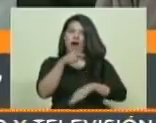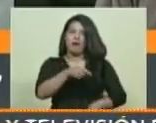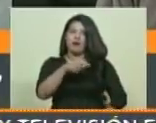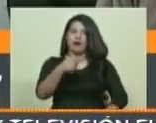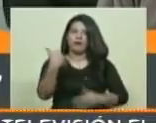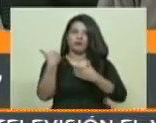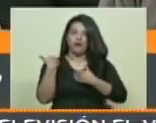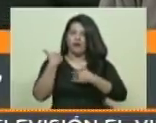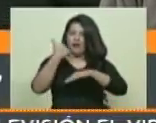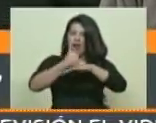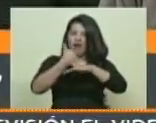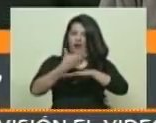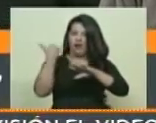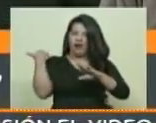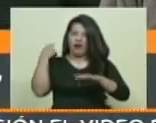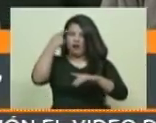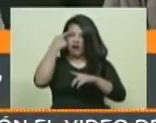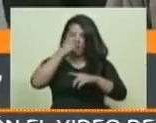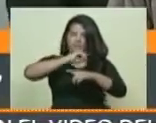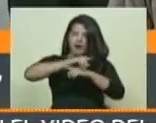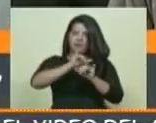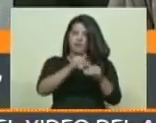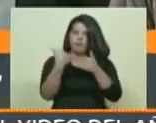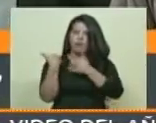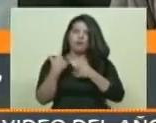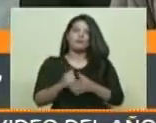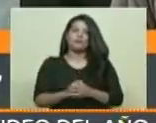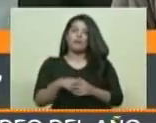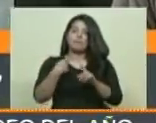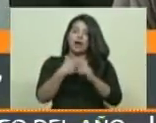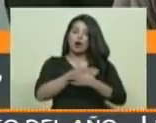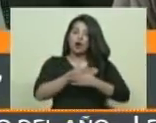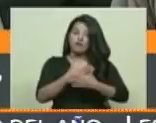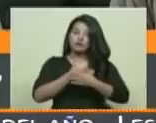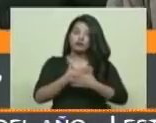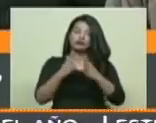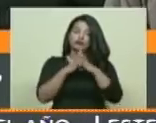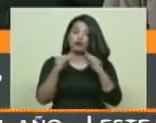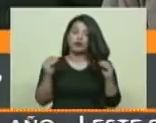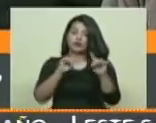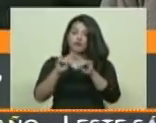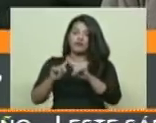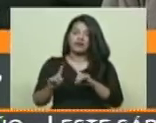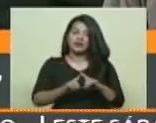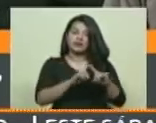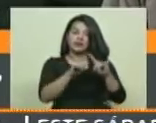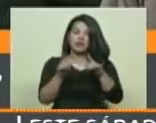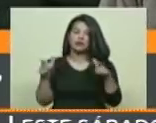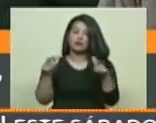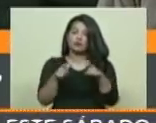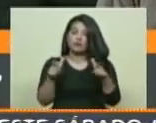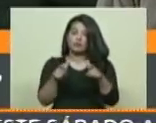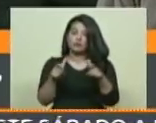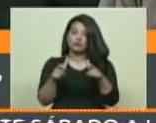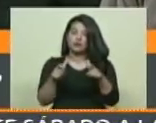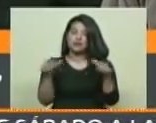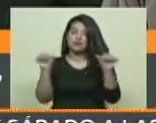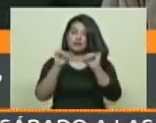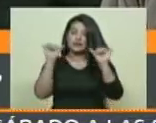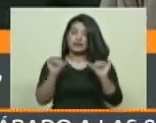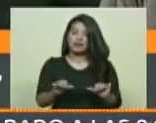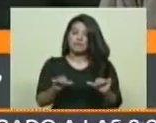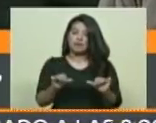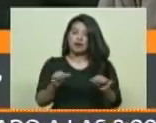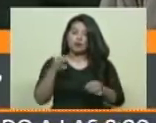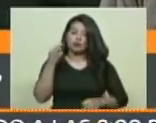los hechos objeto de su mandato, con la colaboración activa de los distintos órganos del sistema